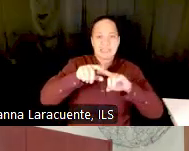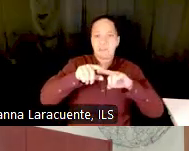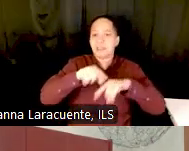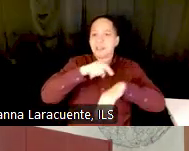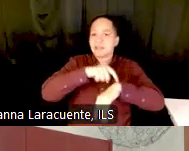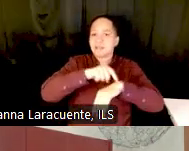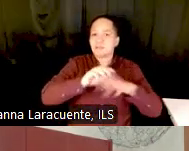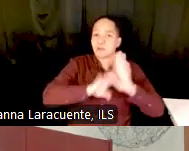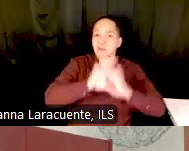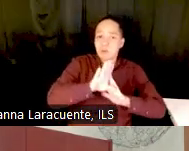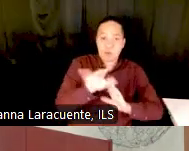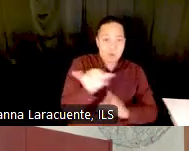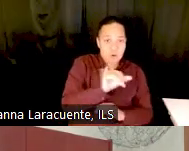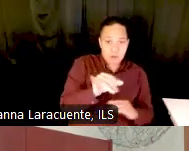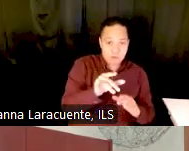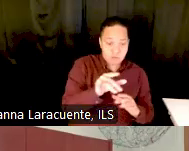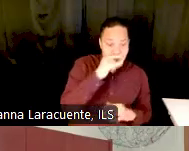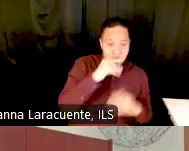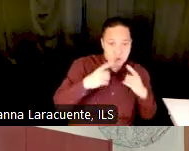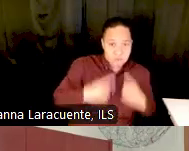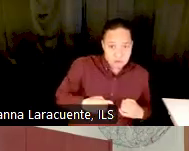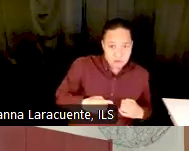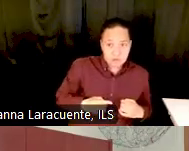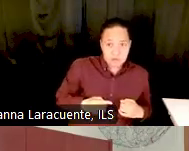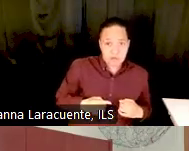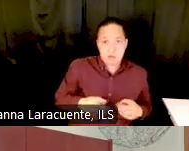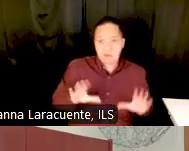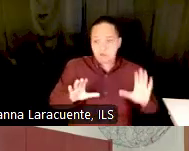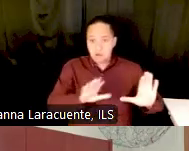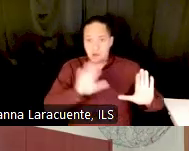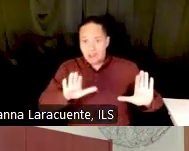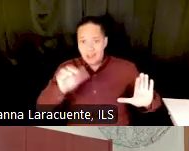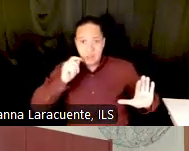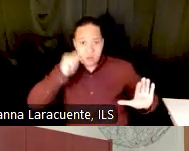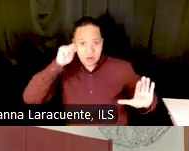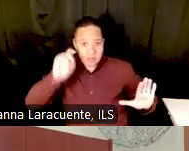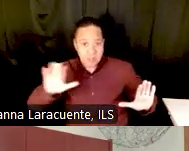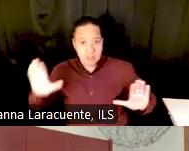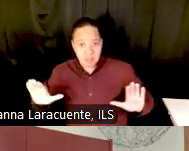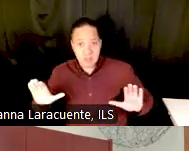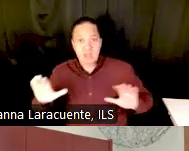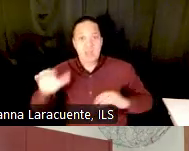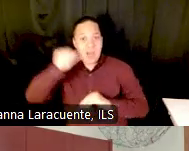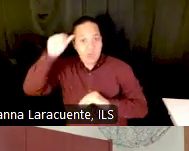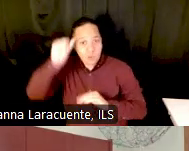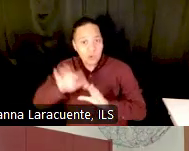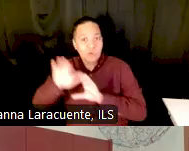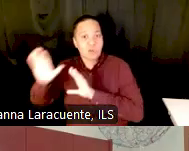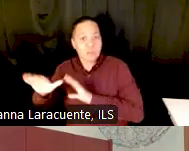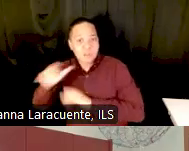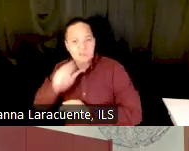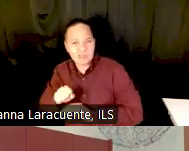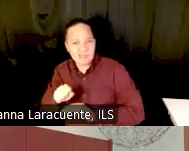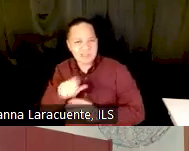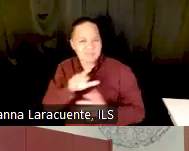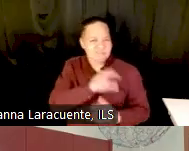lo mismo un niño con una depresión que un adolescente, que un adulto o un envejeciente. Tiene unas particularidades